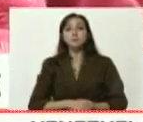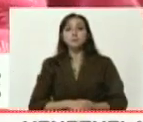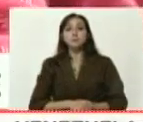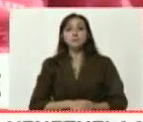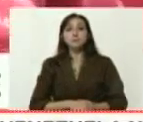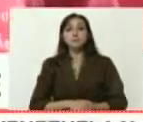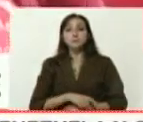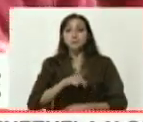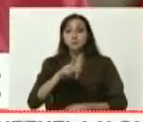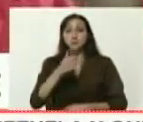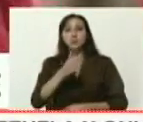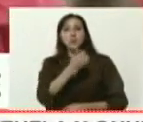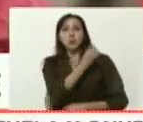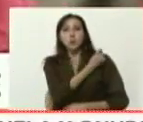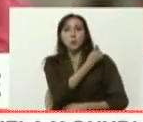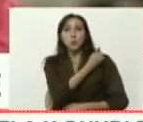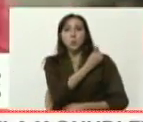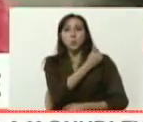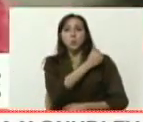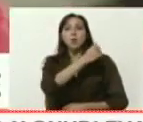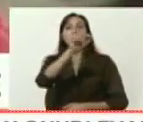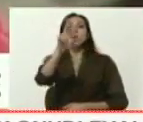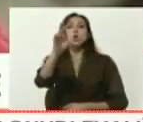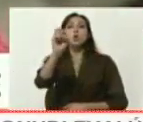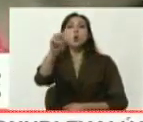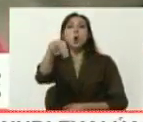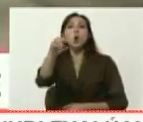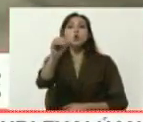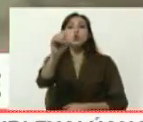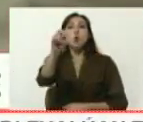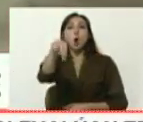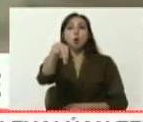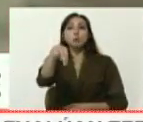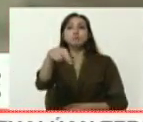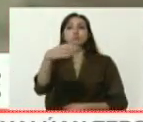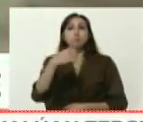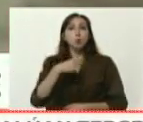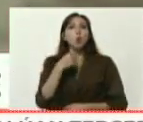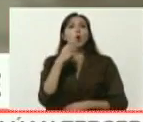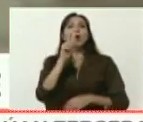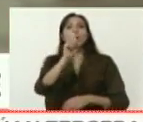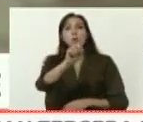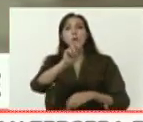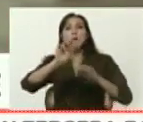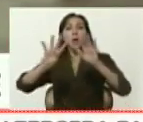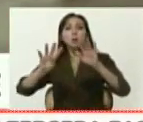coronel Juan José Rondón, con 14 jinetes,